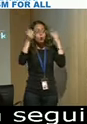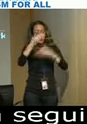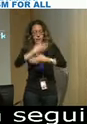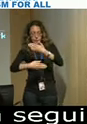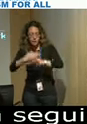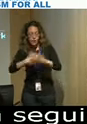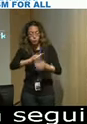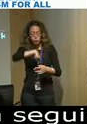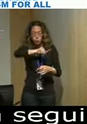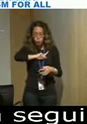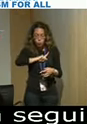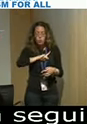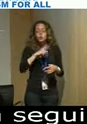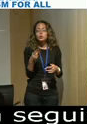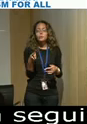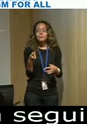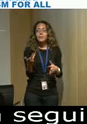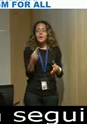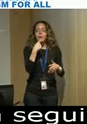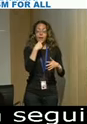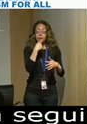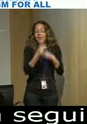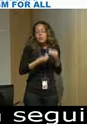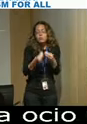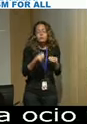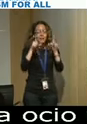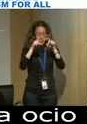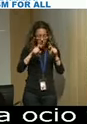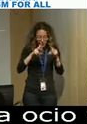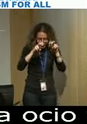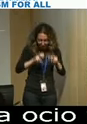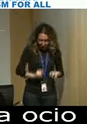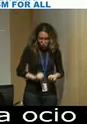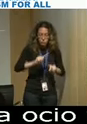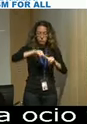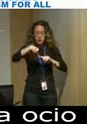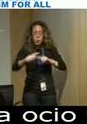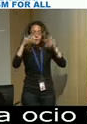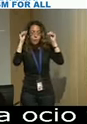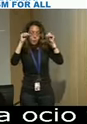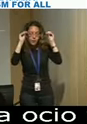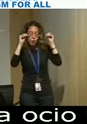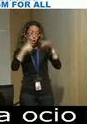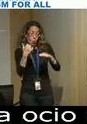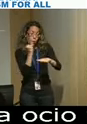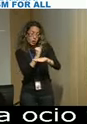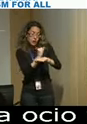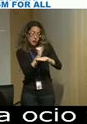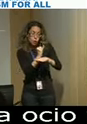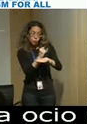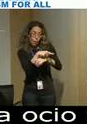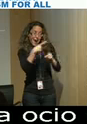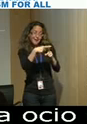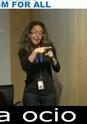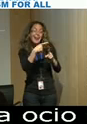nosotros? Fundamentalmente, como lo decía, investigación y luego formación. Como somos un instituto, no podemos hacer a nivel